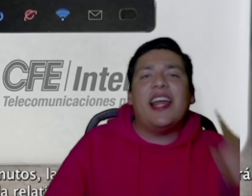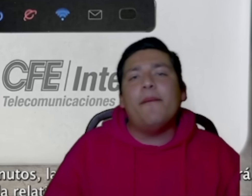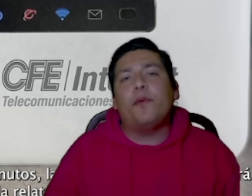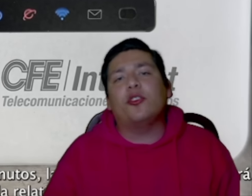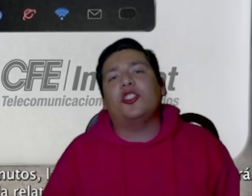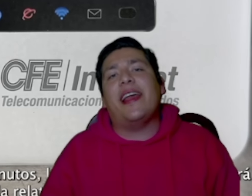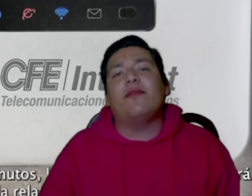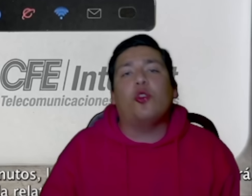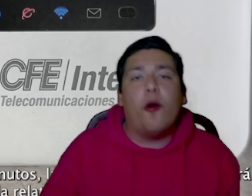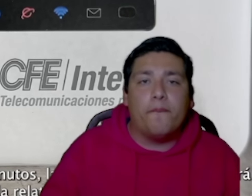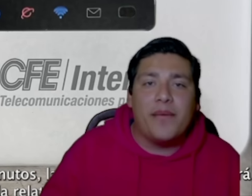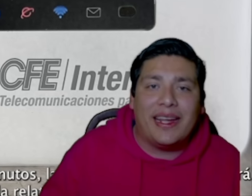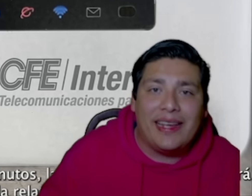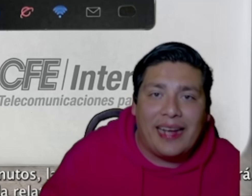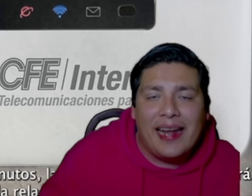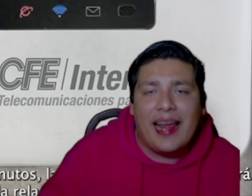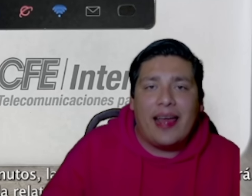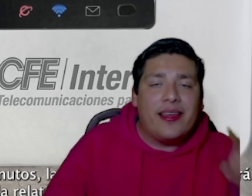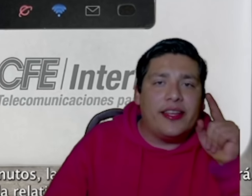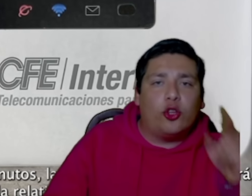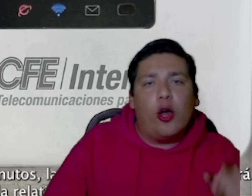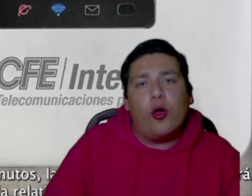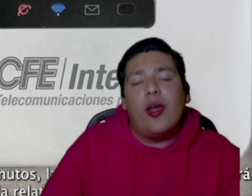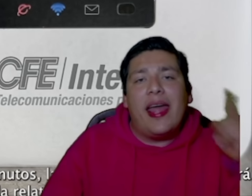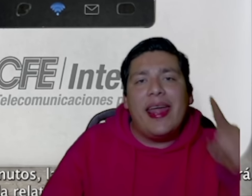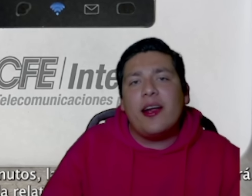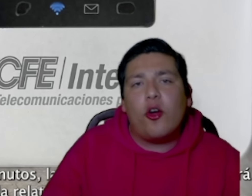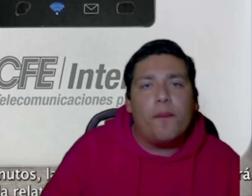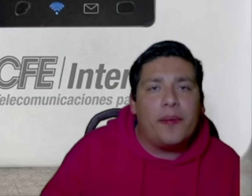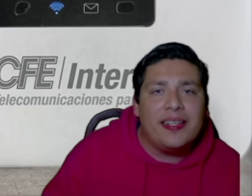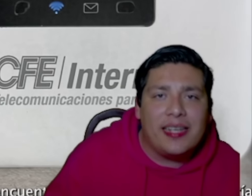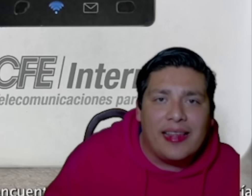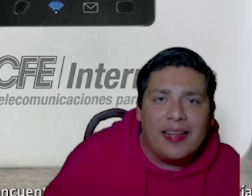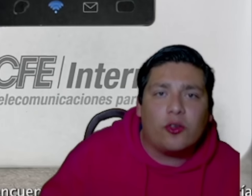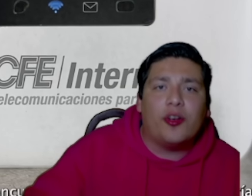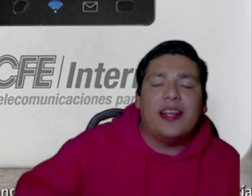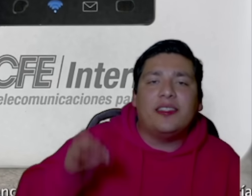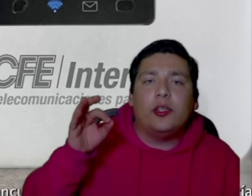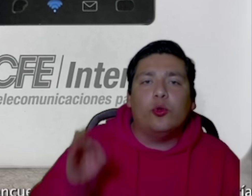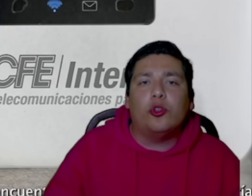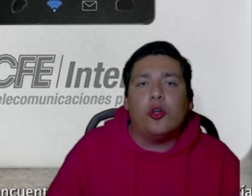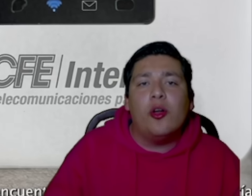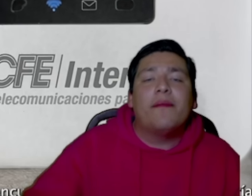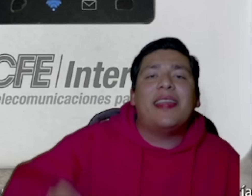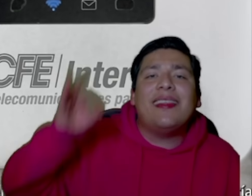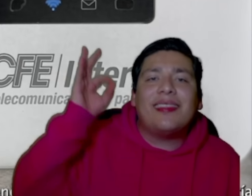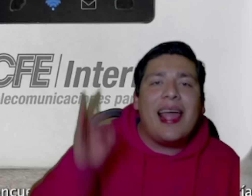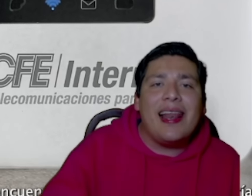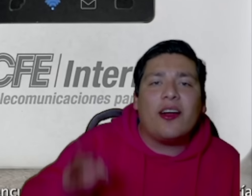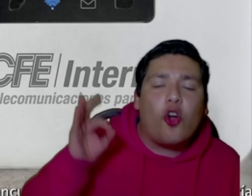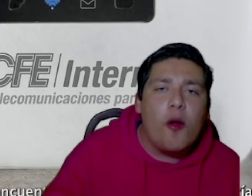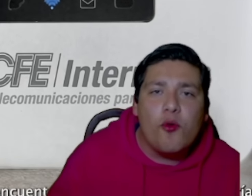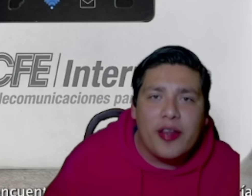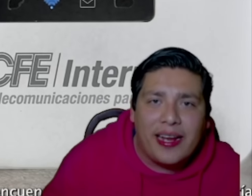empresa 100% mexicana. Y todo en complicidad con el Instituto